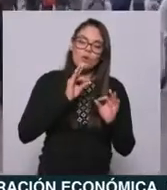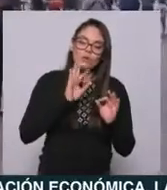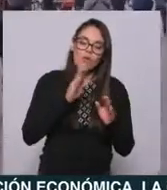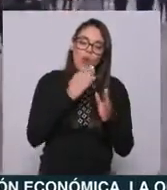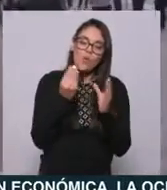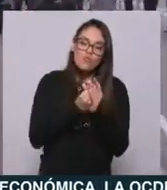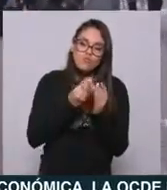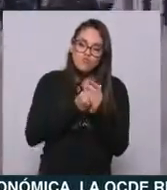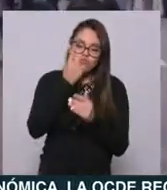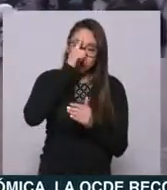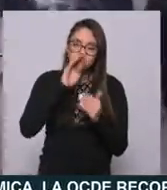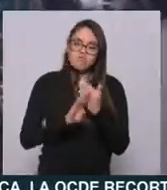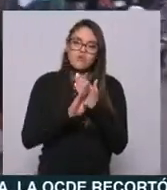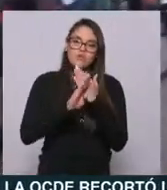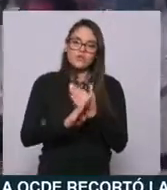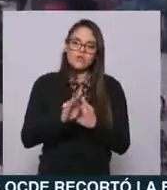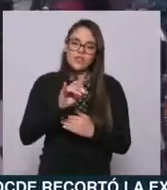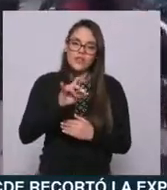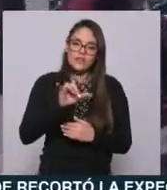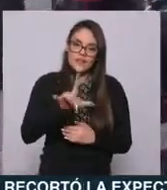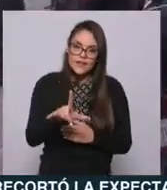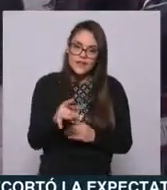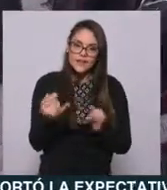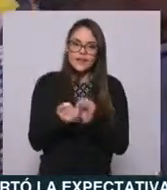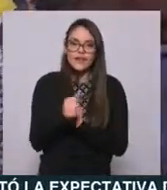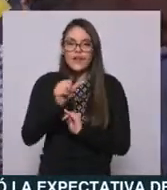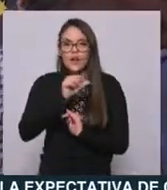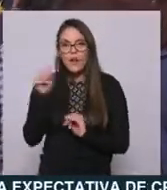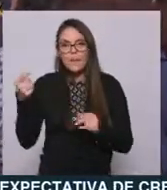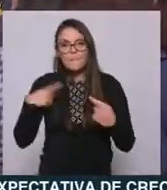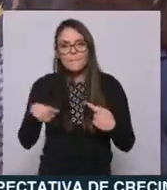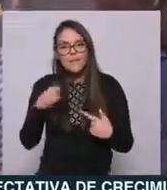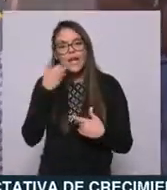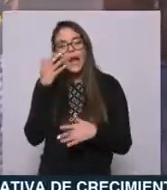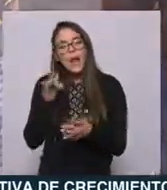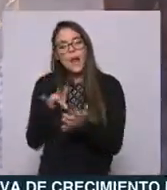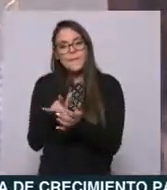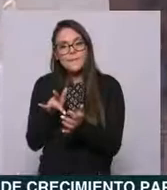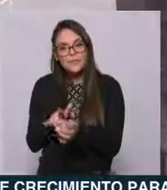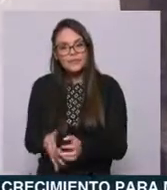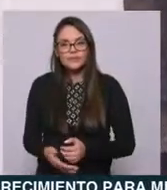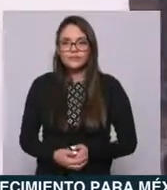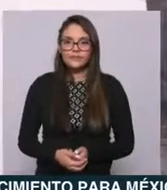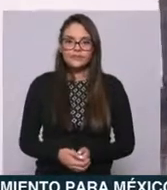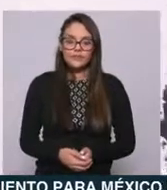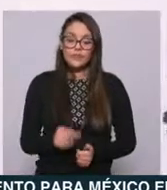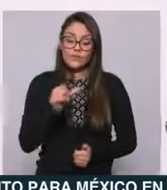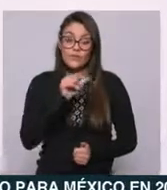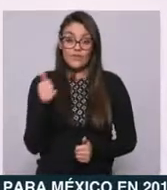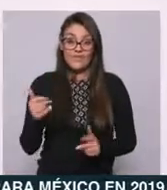a brigadistas, para que actúen en estos momentos. Participaron